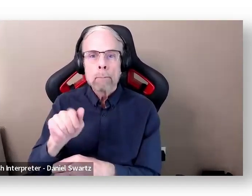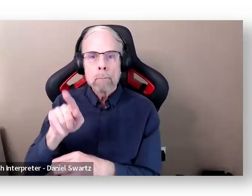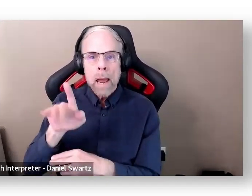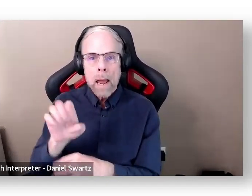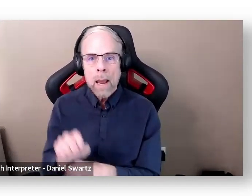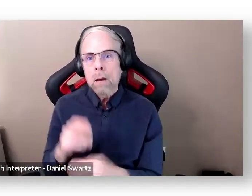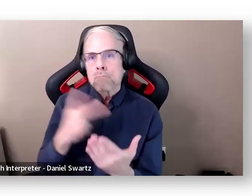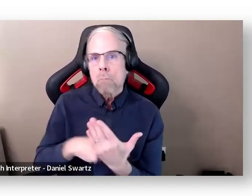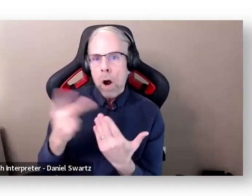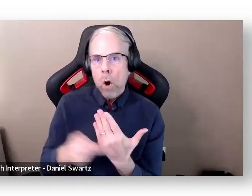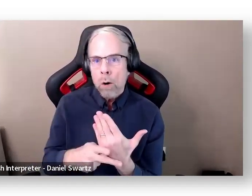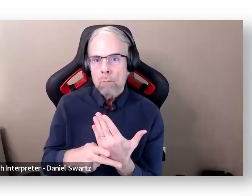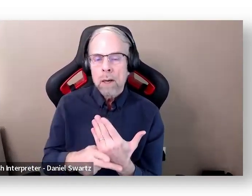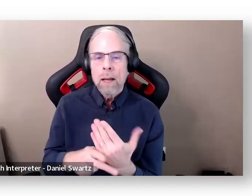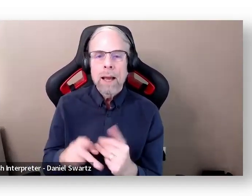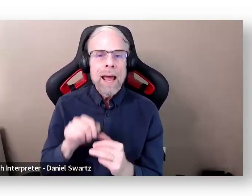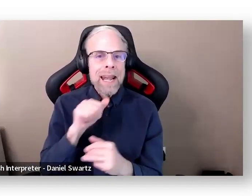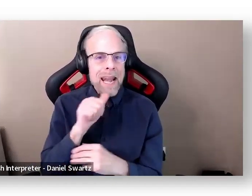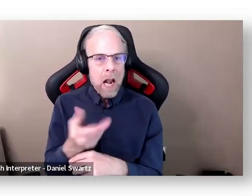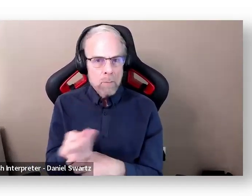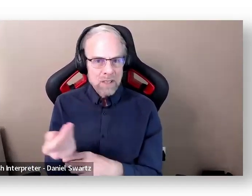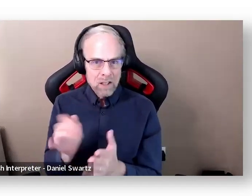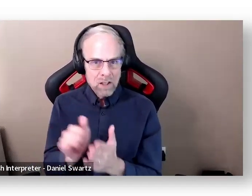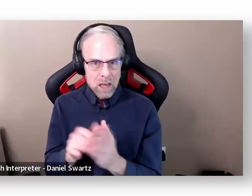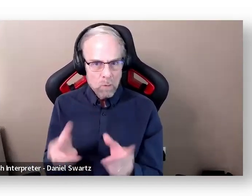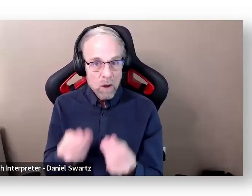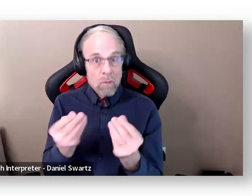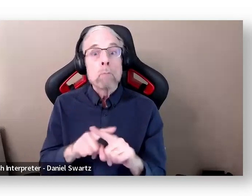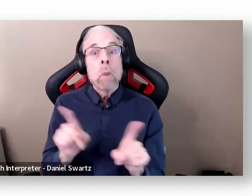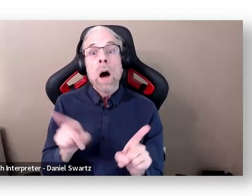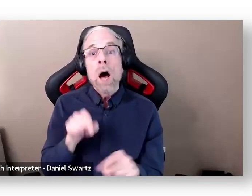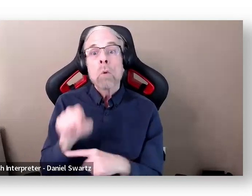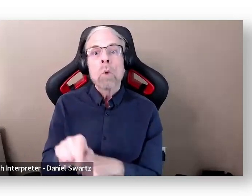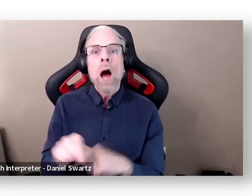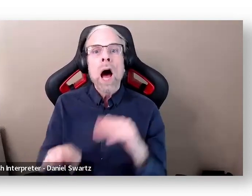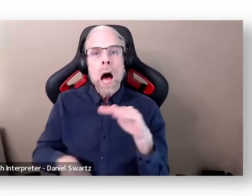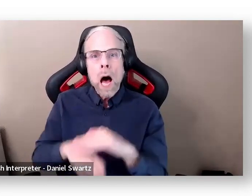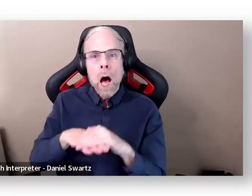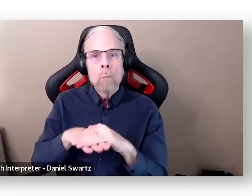Entonces, ahora les quiero explicar un plan de rebate.